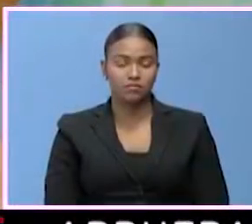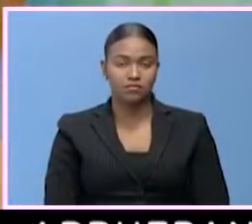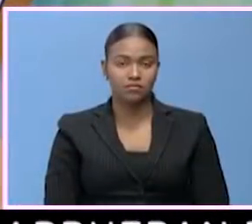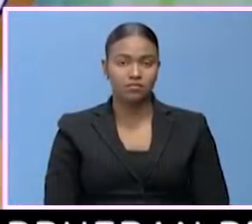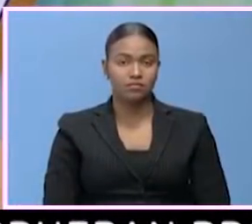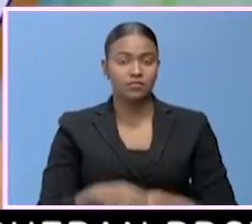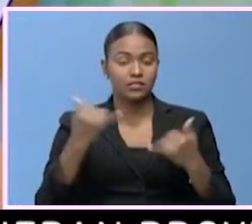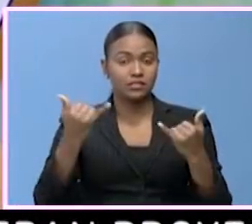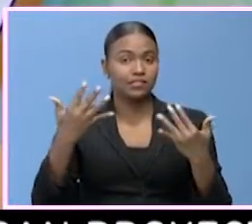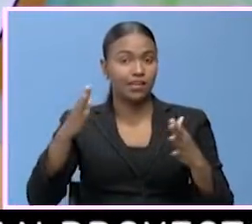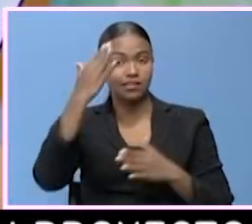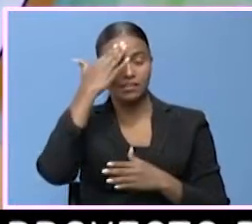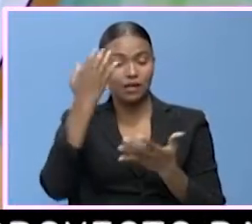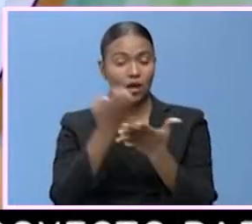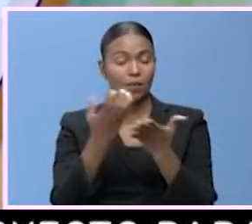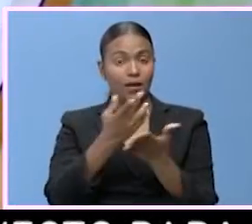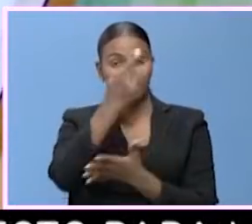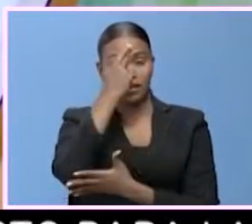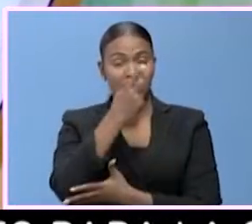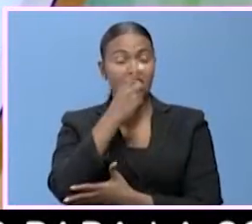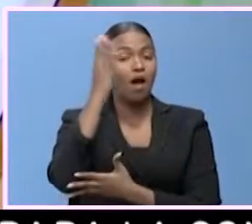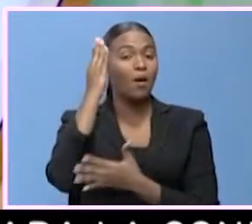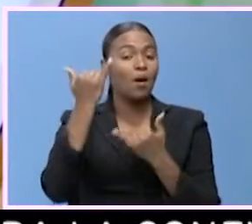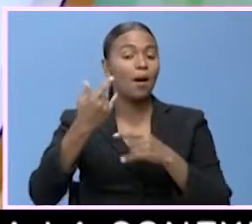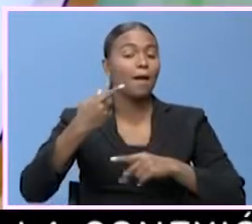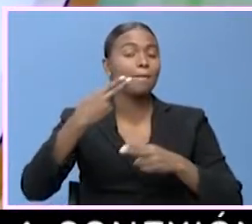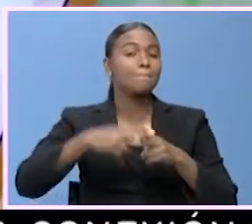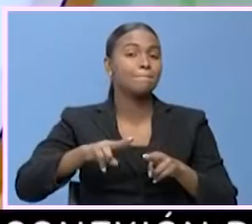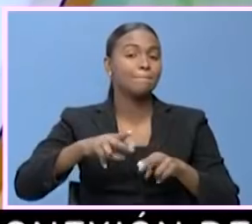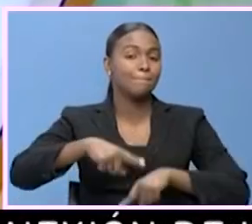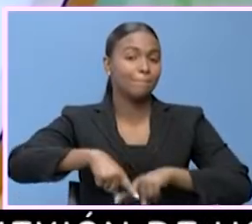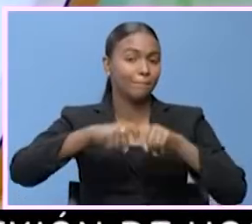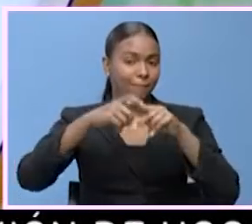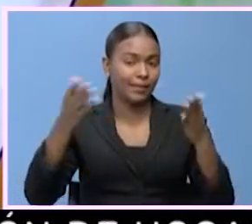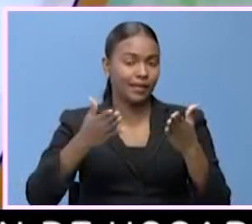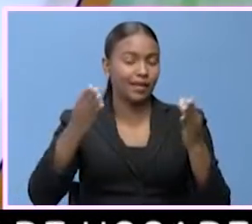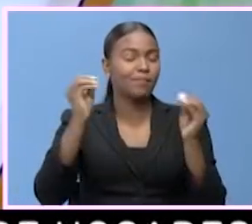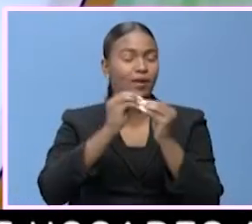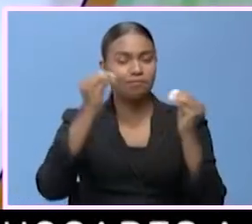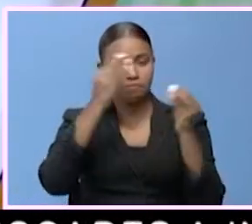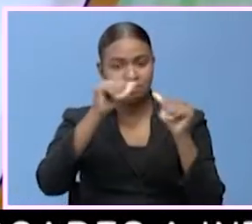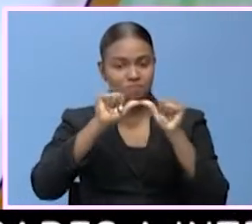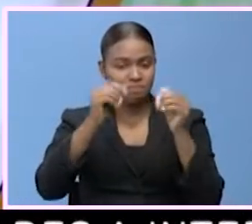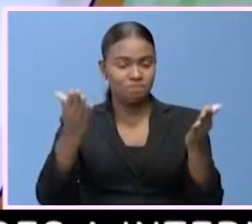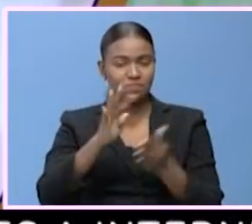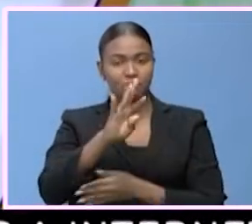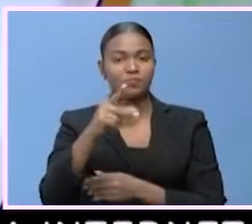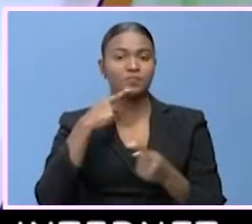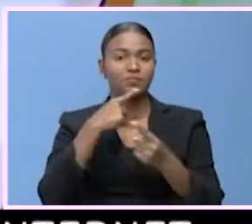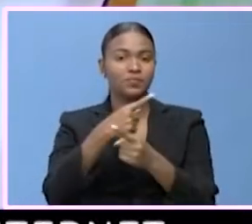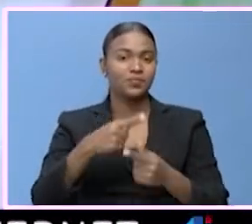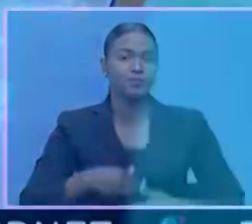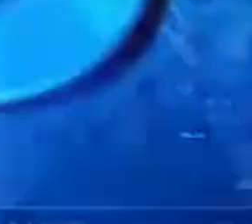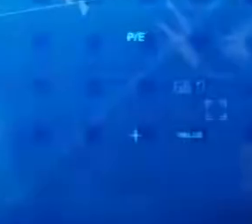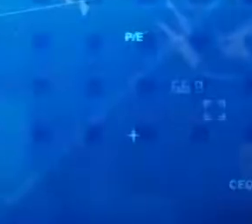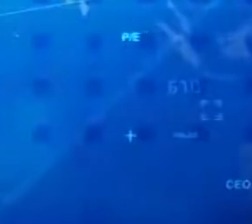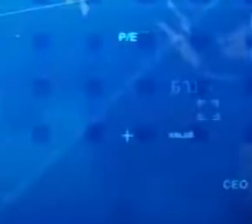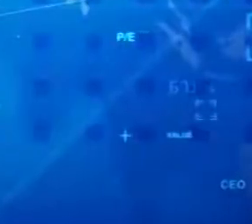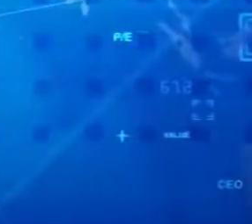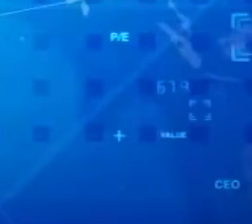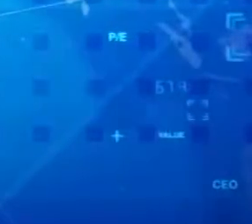Así está la economía en el país. Nos vamos brevemente a otra pausa comercial de inmediato. Más aquí en 4RD Noticias. No se muevan.